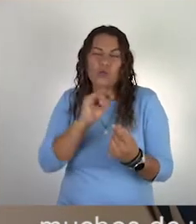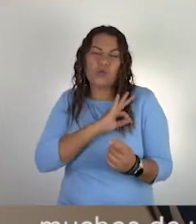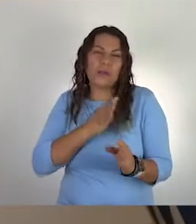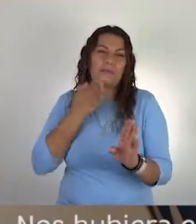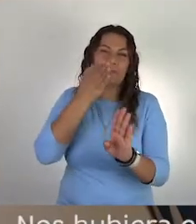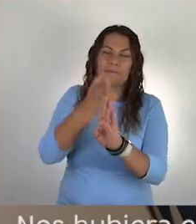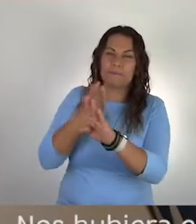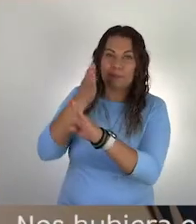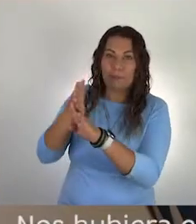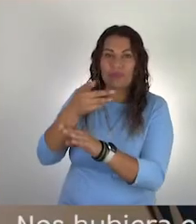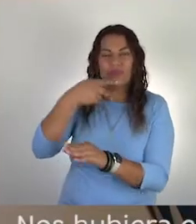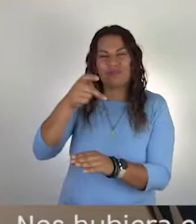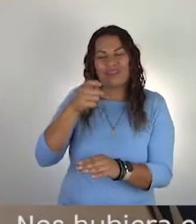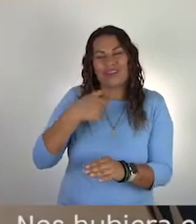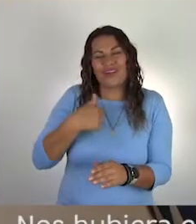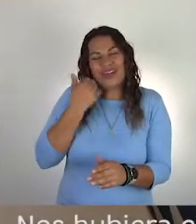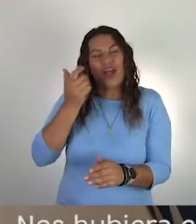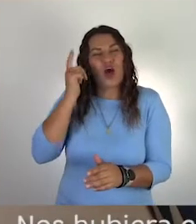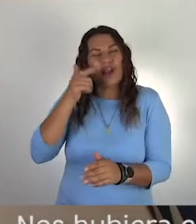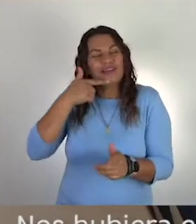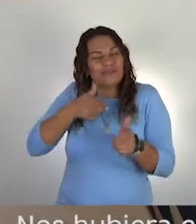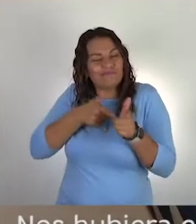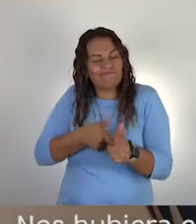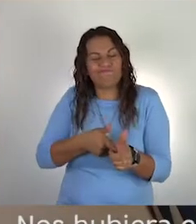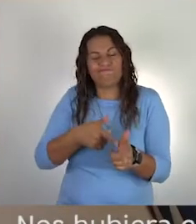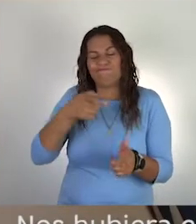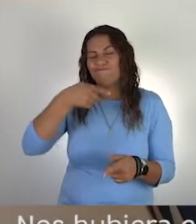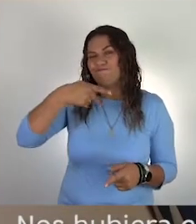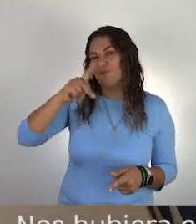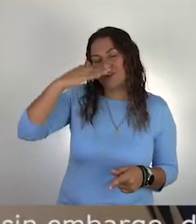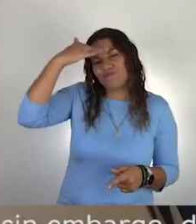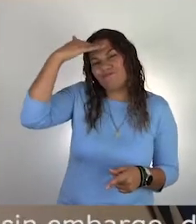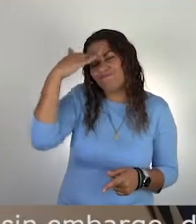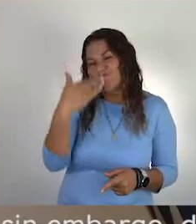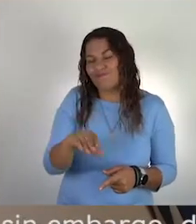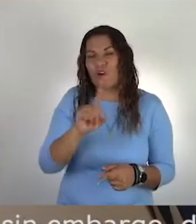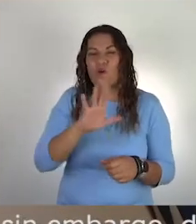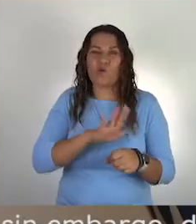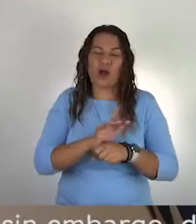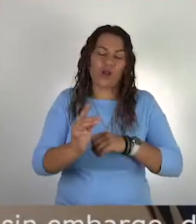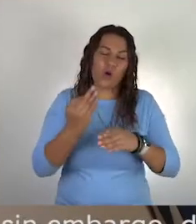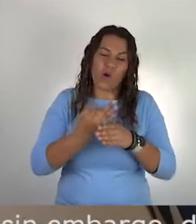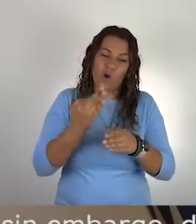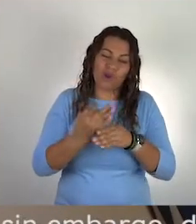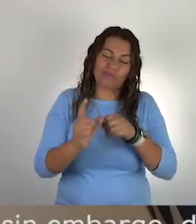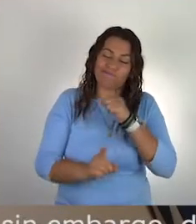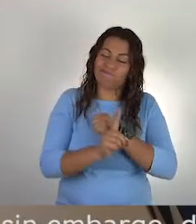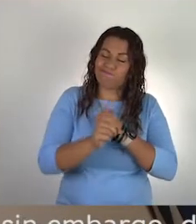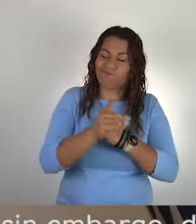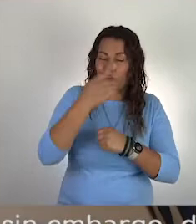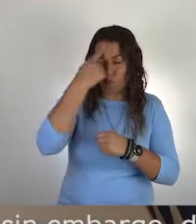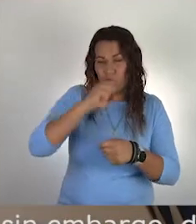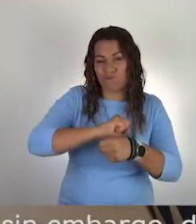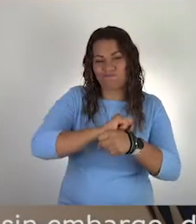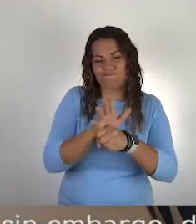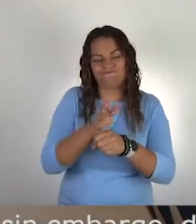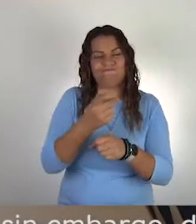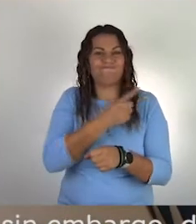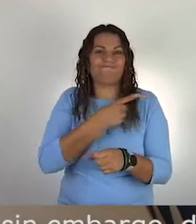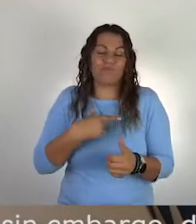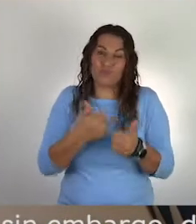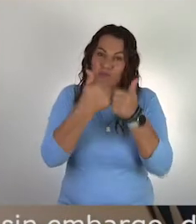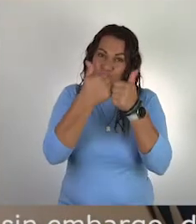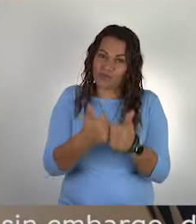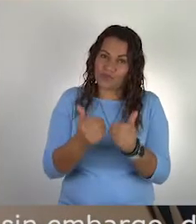tocado oír nos hubiera encantado celebrarlo con ustedes igual que cada año sin embargo debido a que debemos estar en casa por el coronavirus